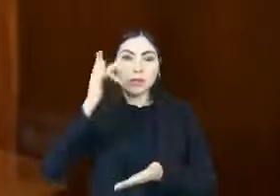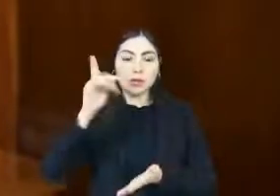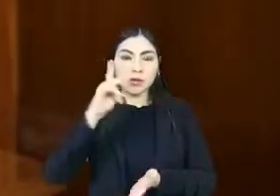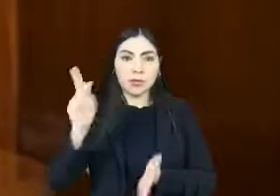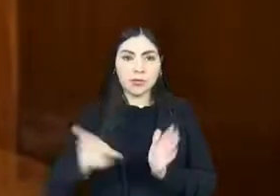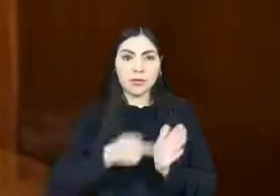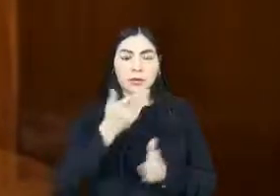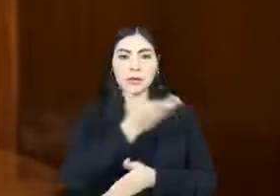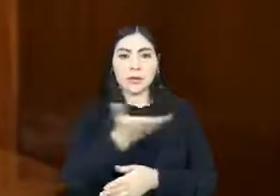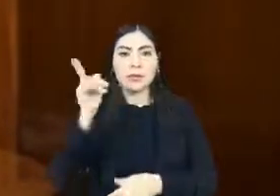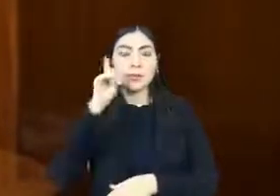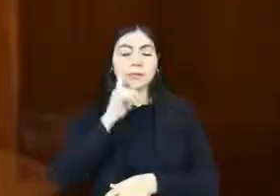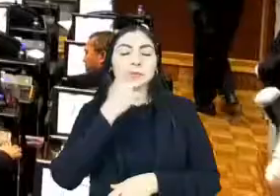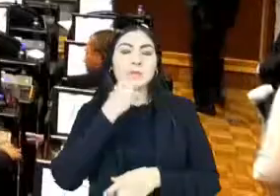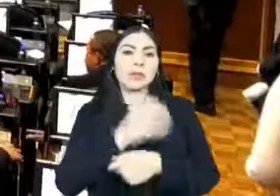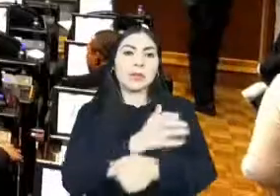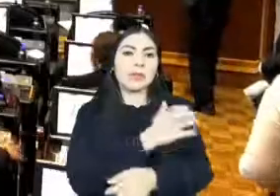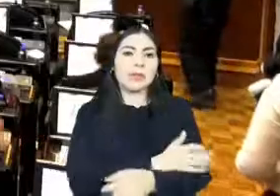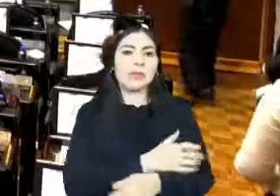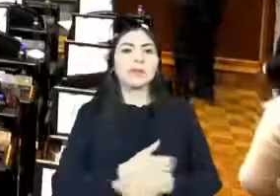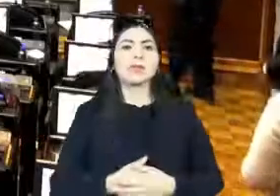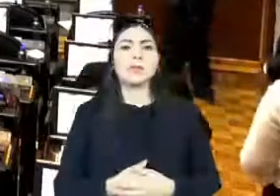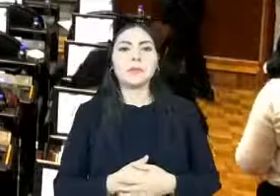compañeros y compañeras